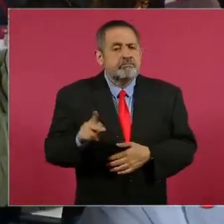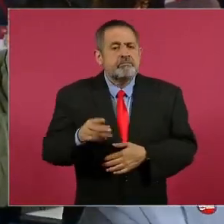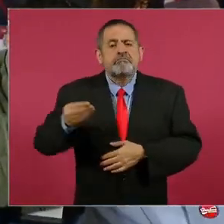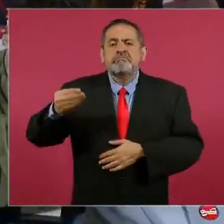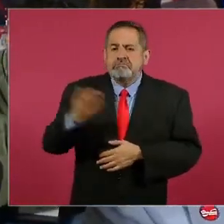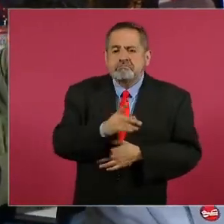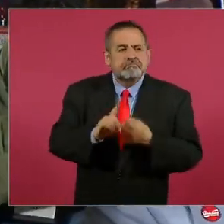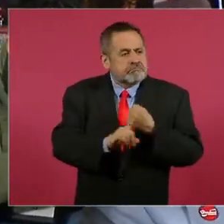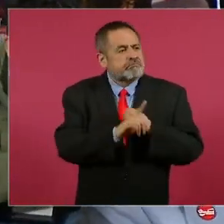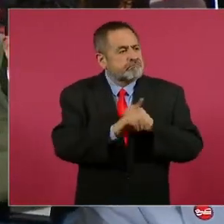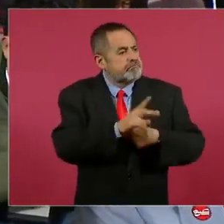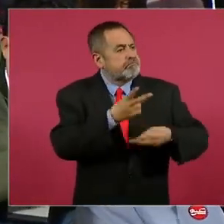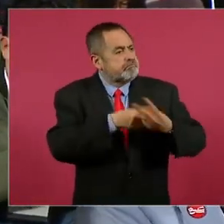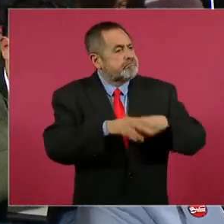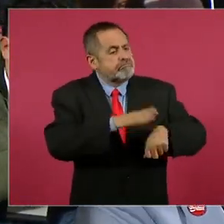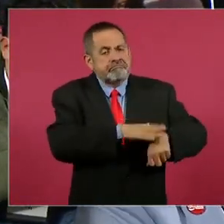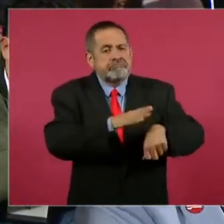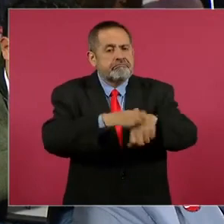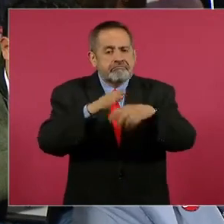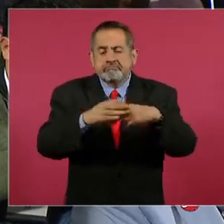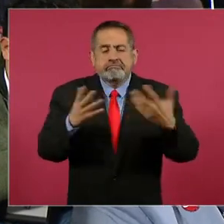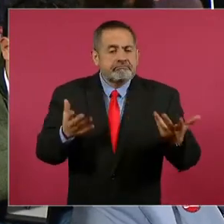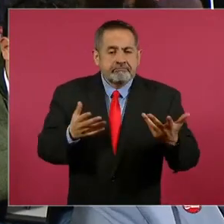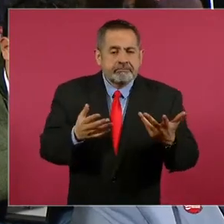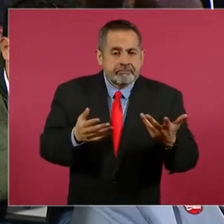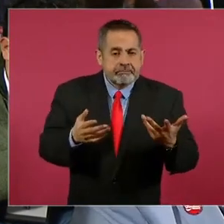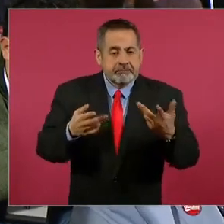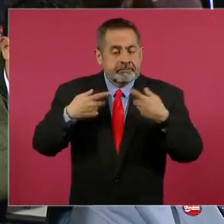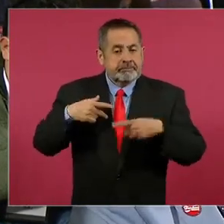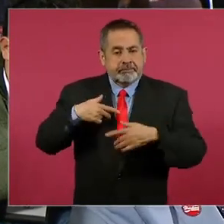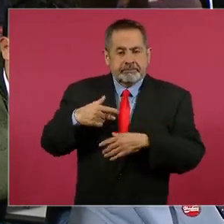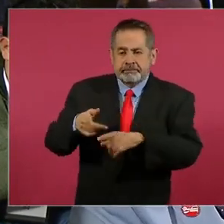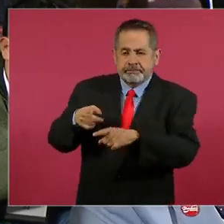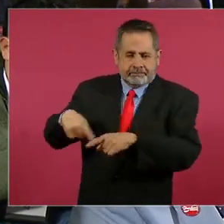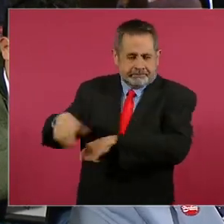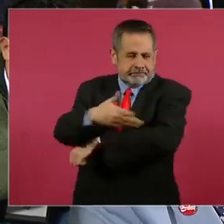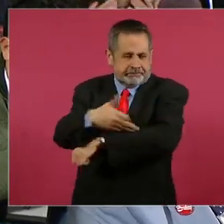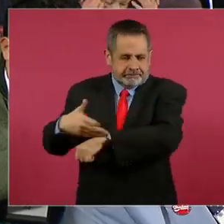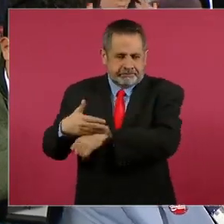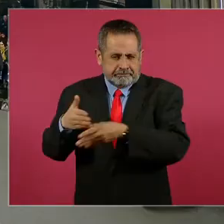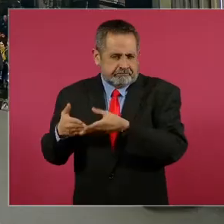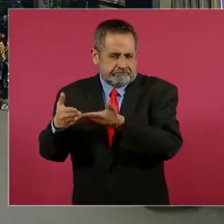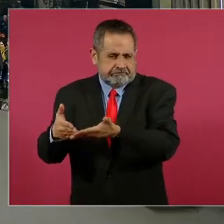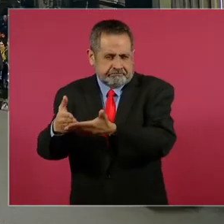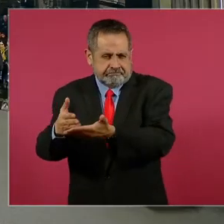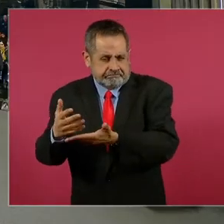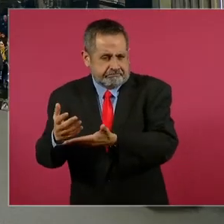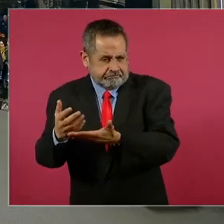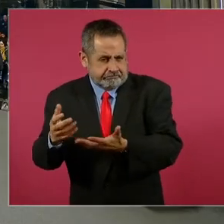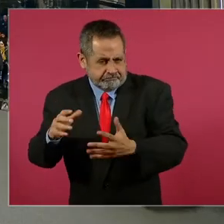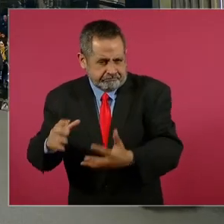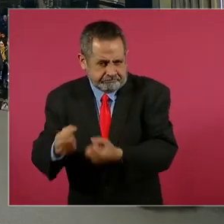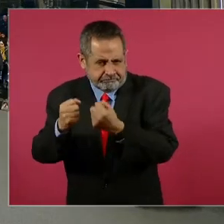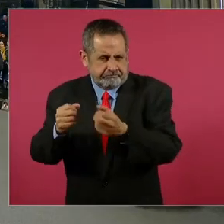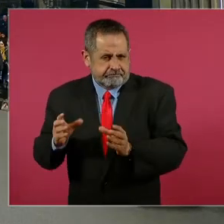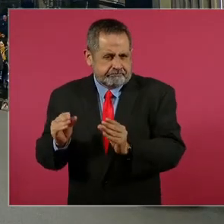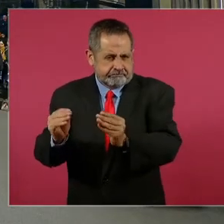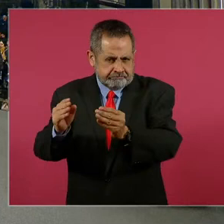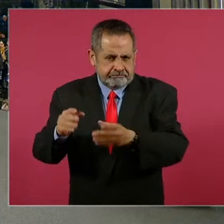escalando incluso al grado de que los pescadores tradicionales de la zona